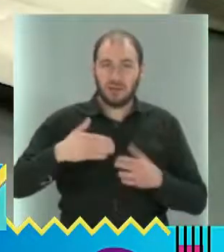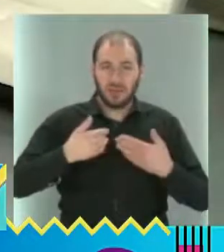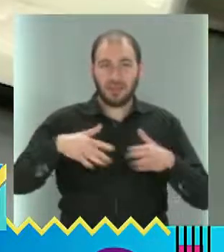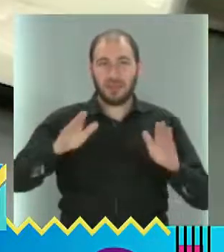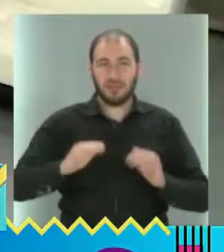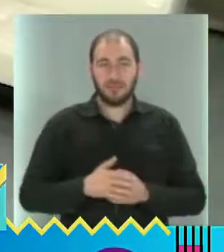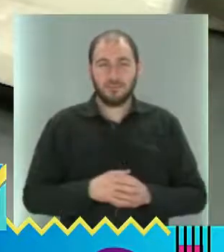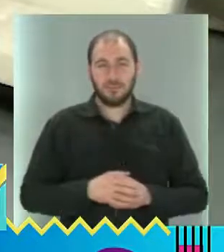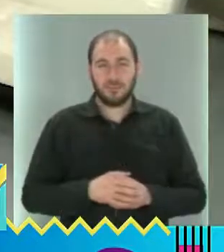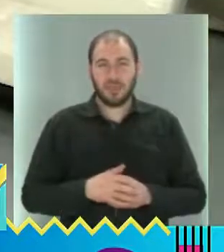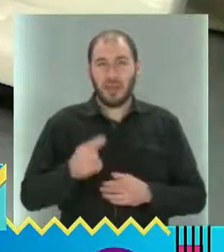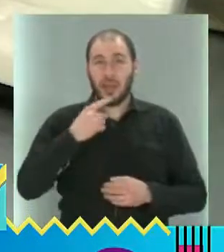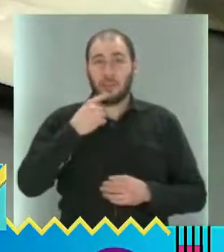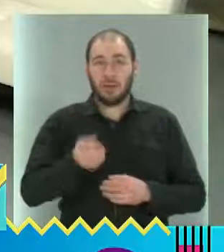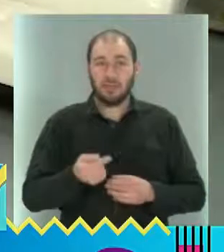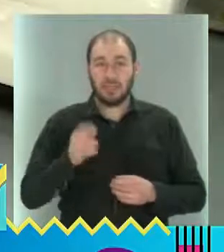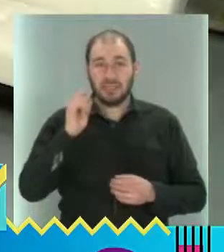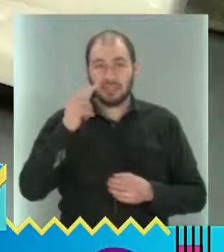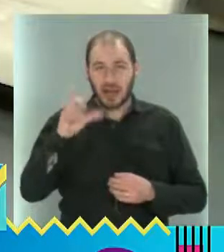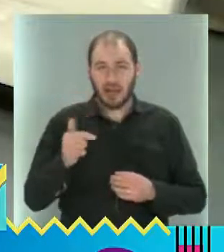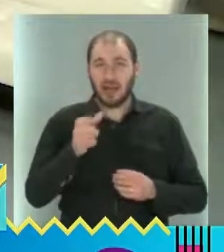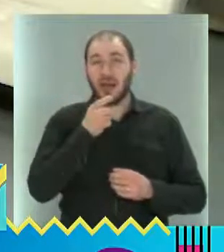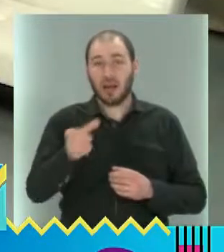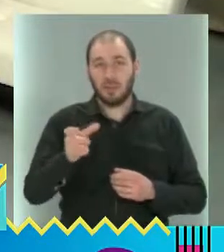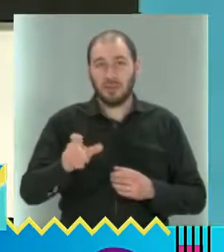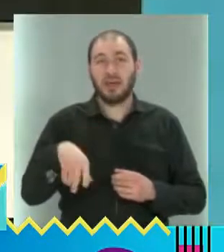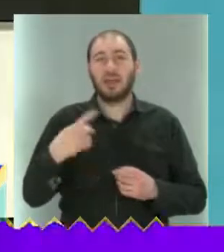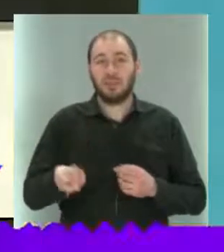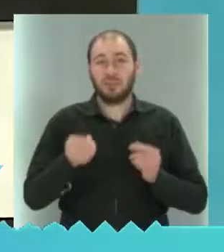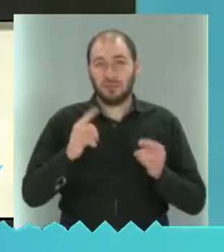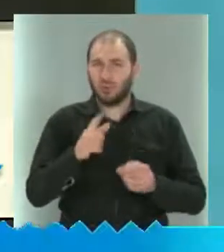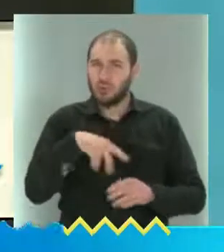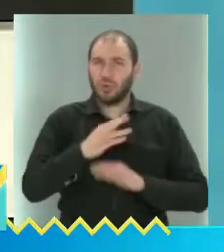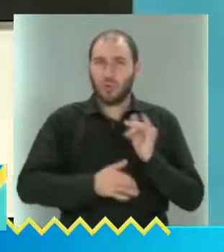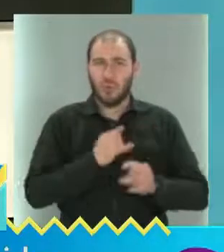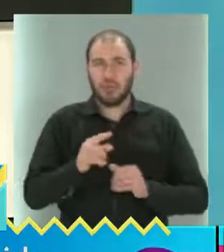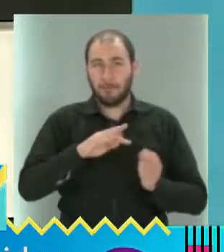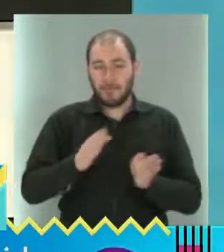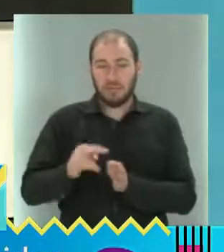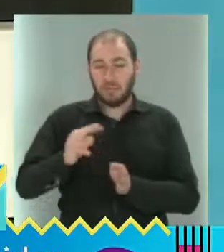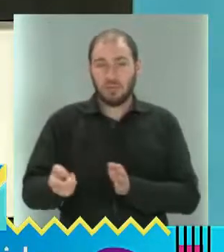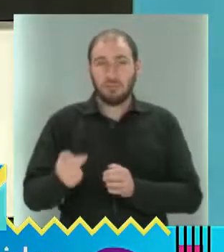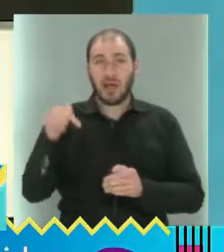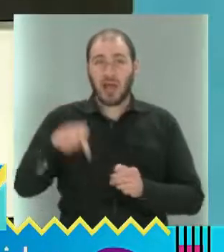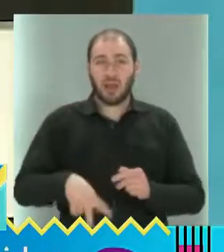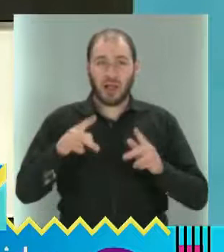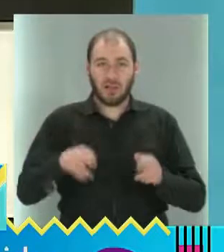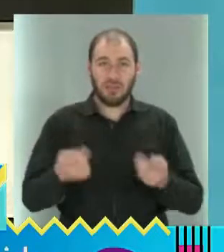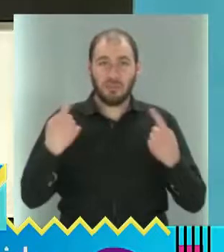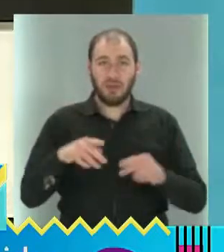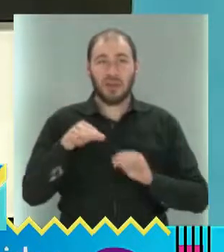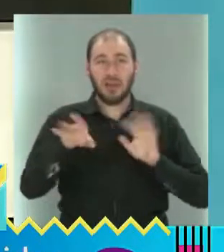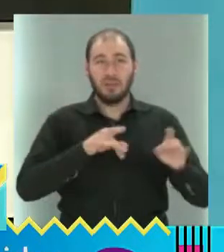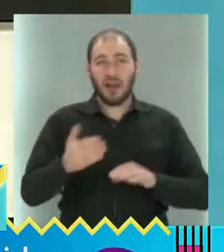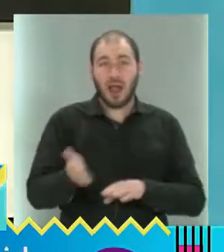ahí el interrogante de Gisela para poder contestarlo también nosotros, plantearlos en el próximo bloque. Nos vamos a ir a un corte, pero vamos a